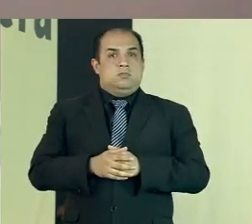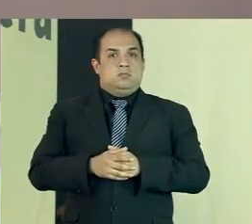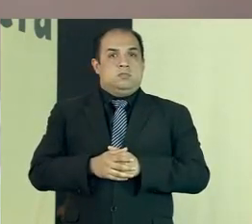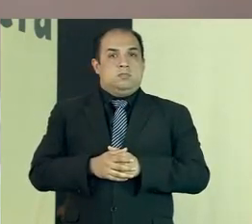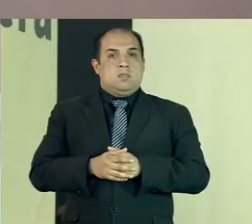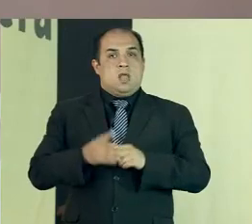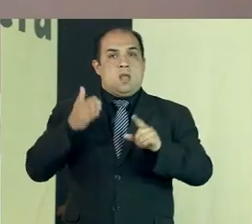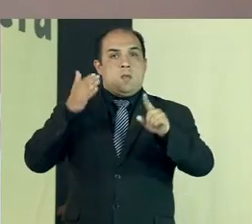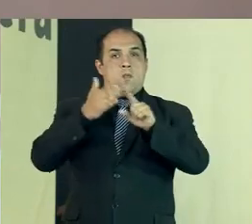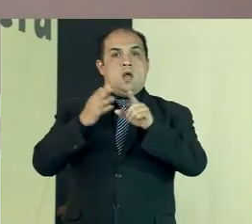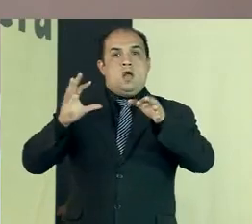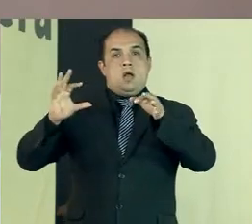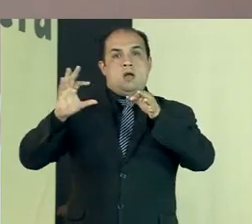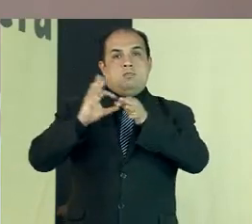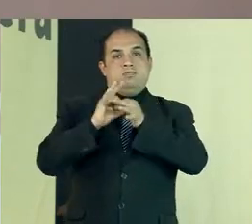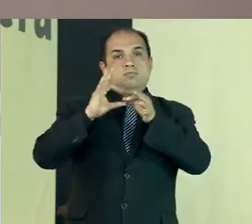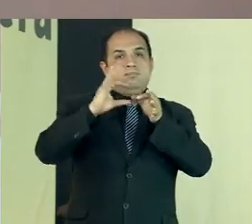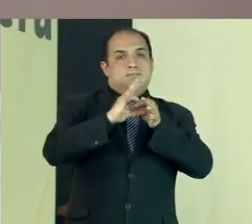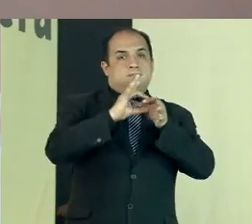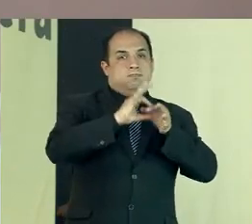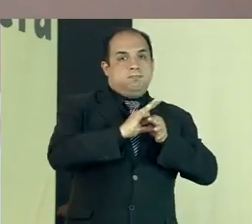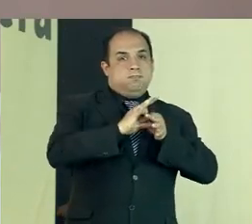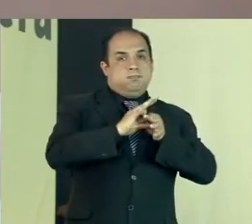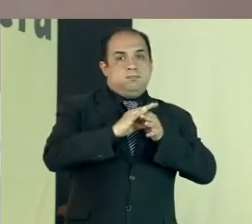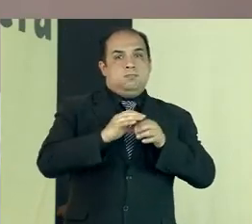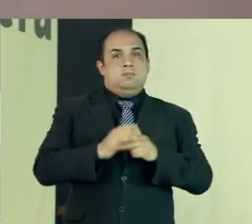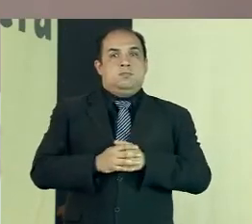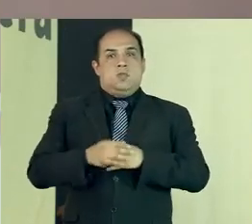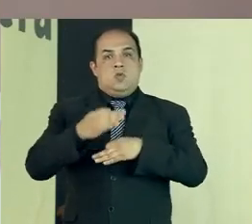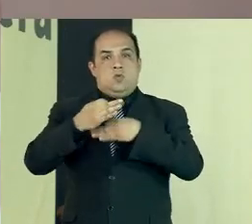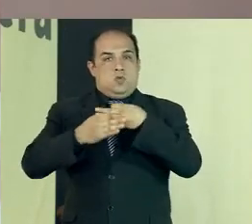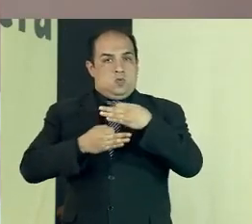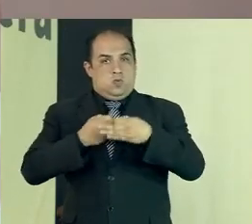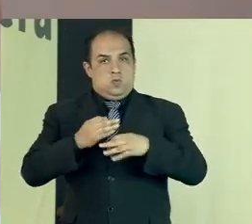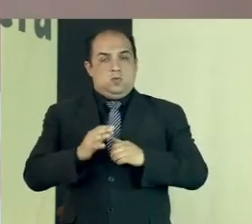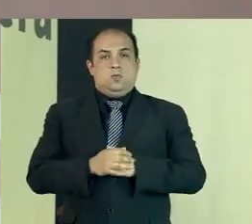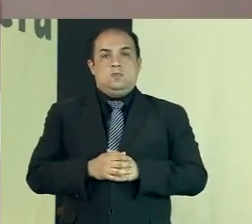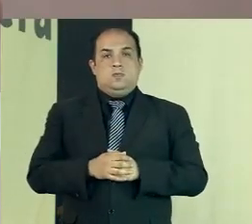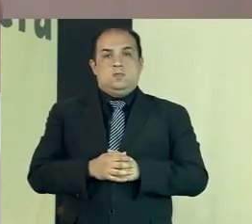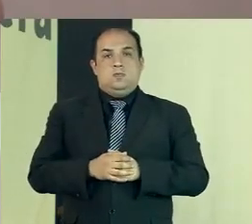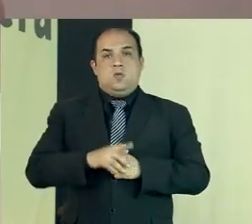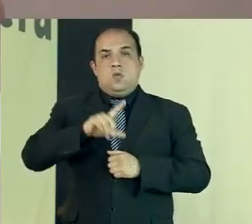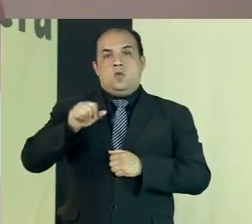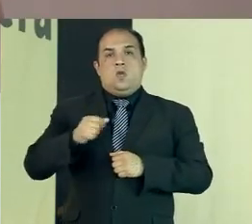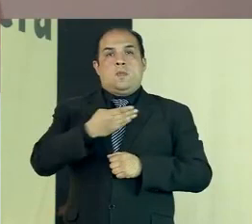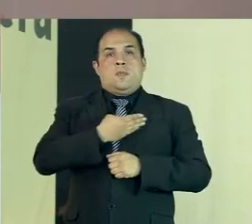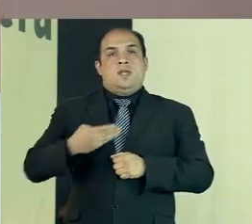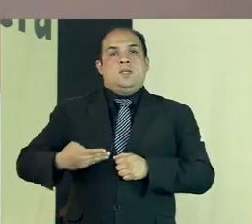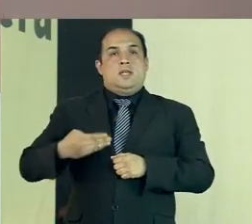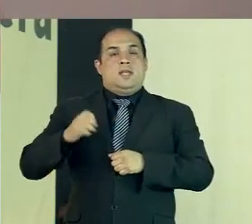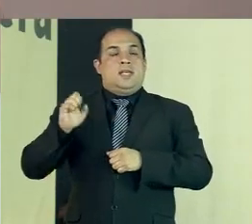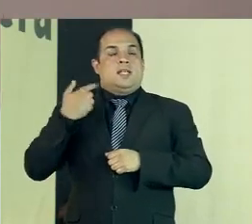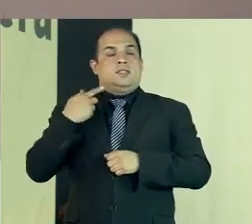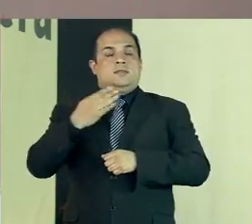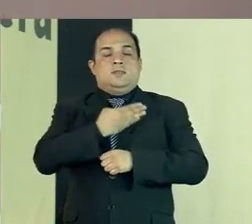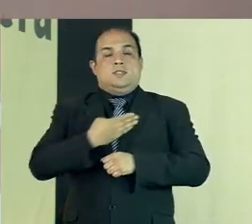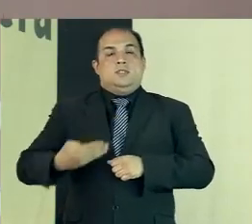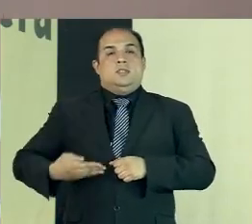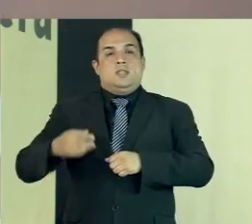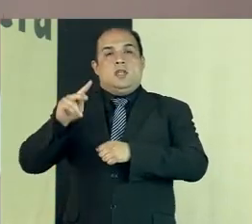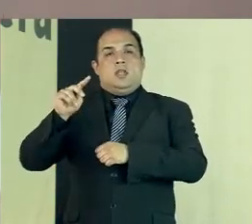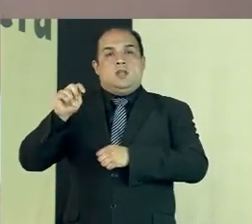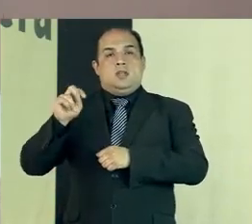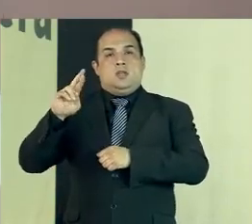unir todos estas es fragmentado todo después de presidente trump no estamos en este momento